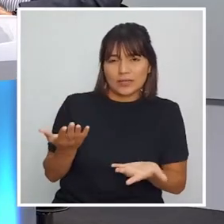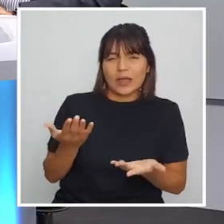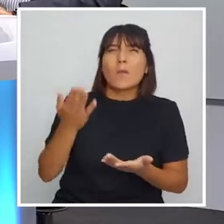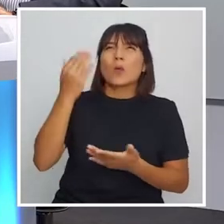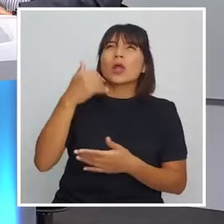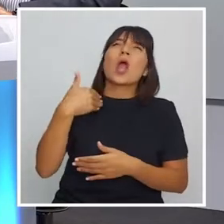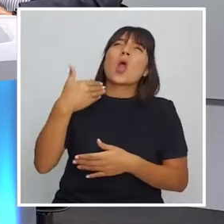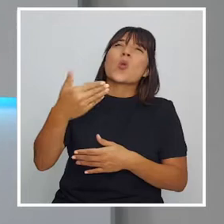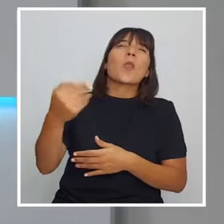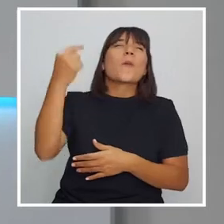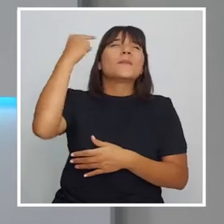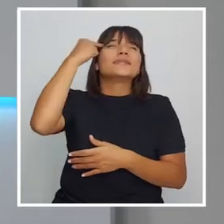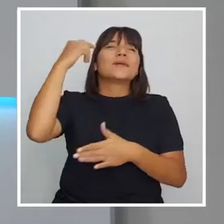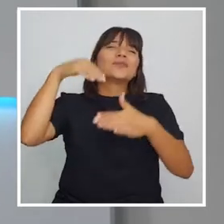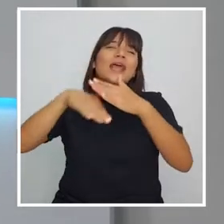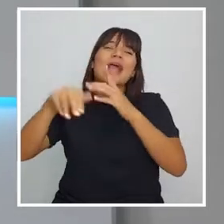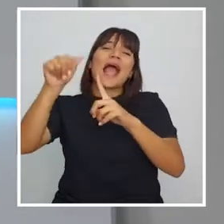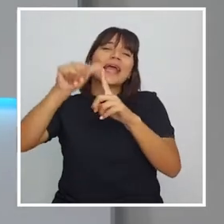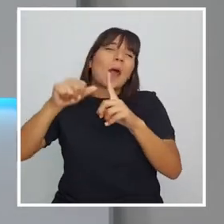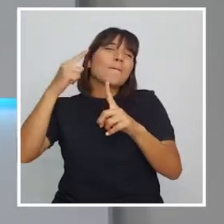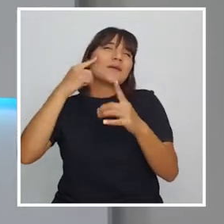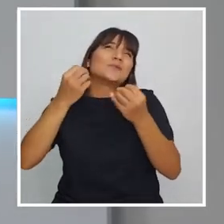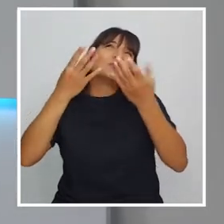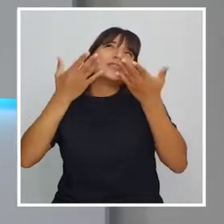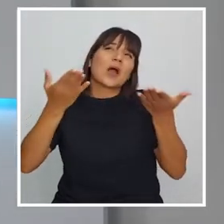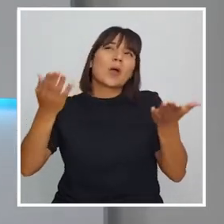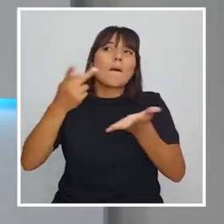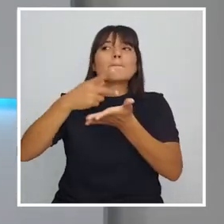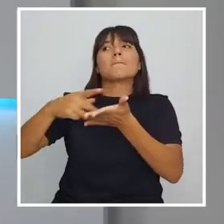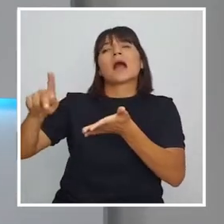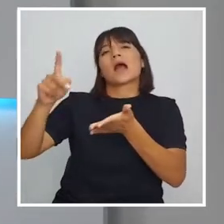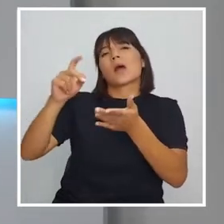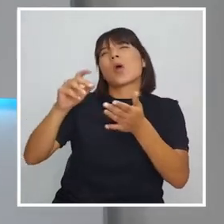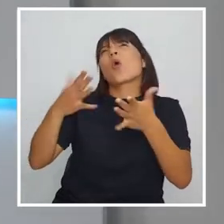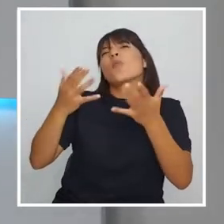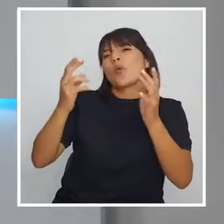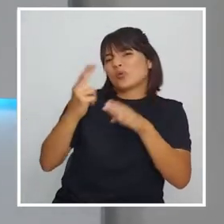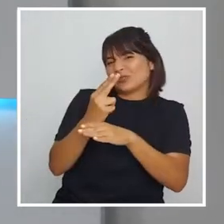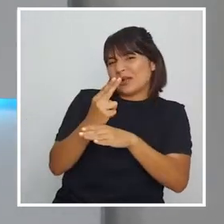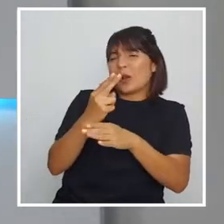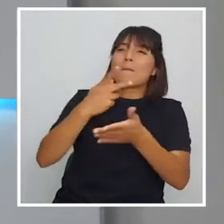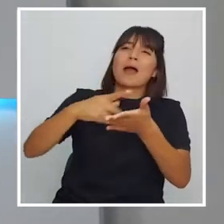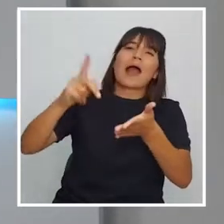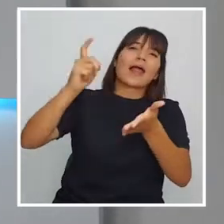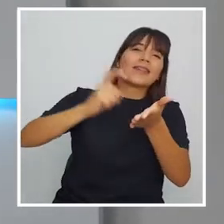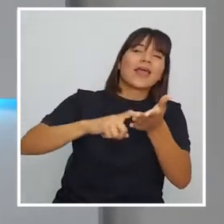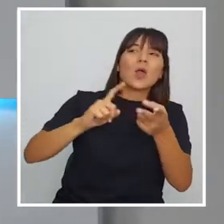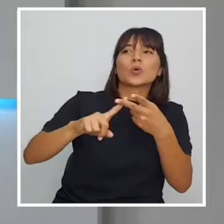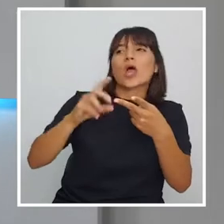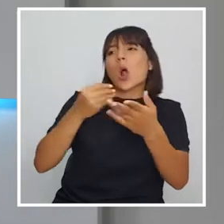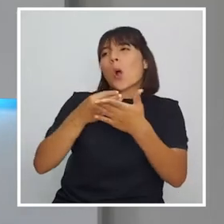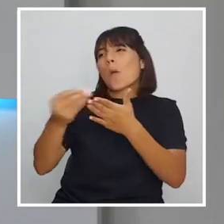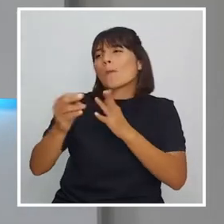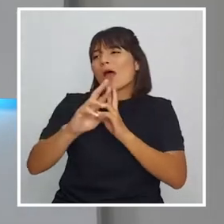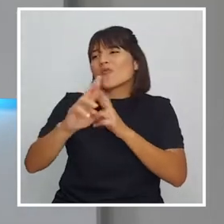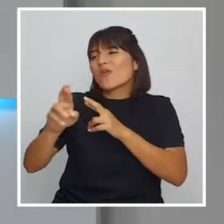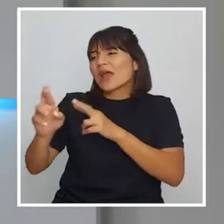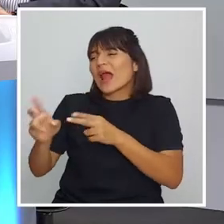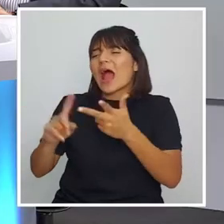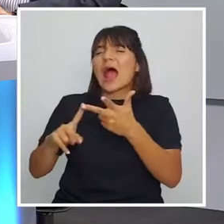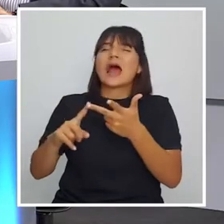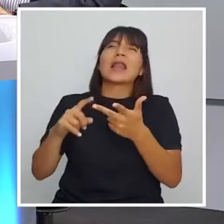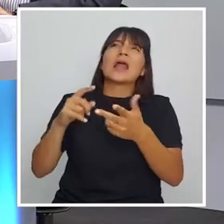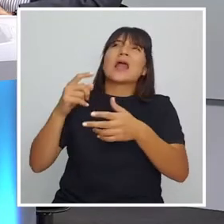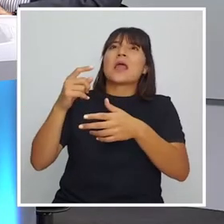aguinaldo, uno piensa muchas cosas, ¿verdad? Piensa el pago de deudas, piensa en comprar los regalitos, piensa como para pasarla bien en